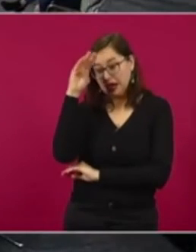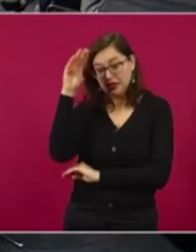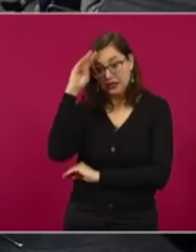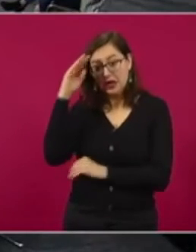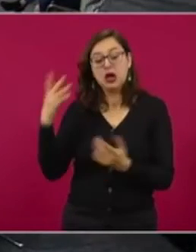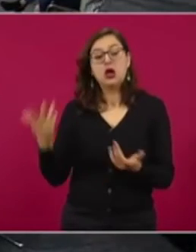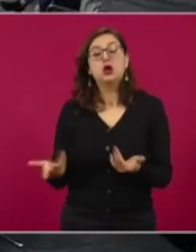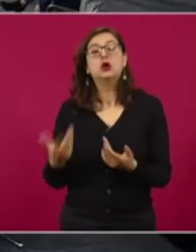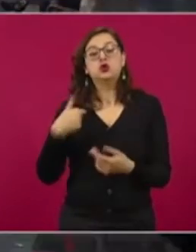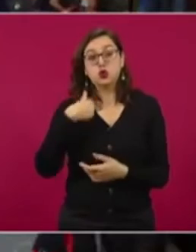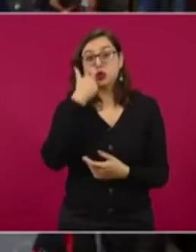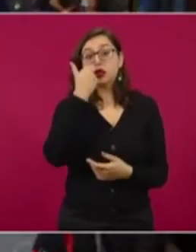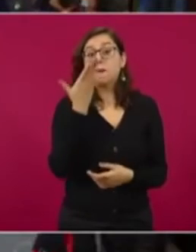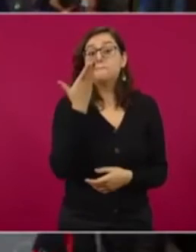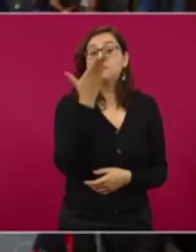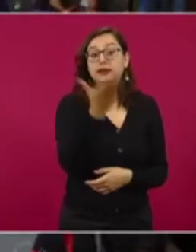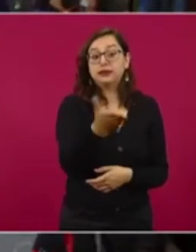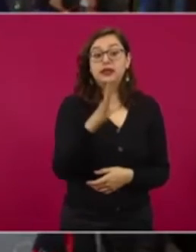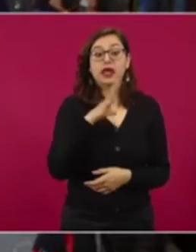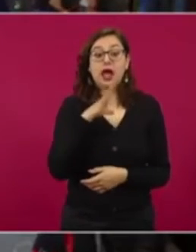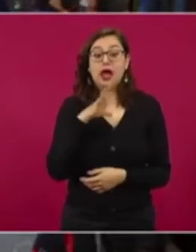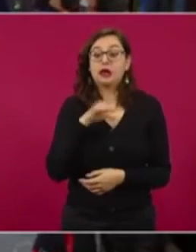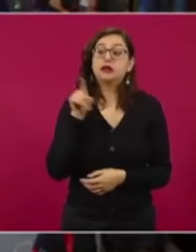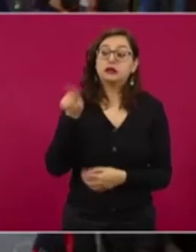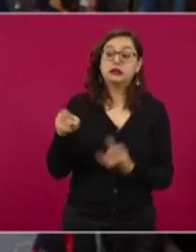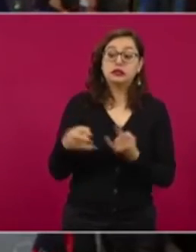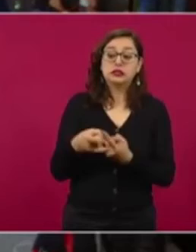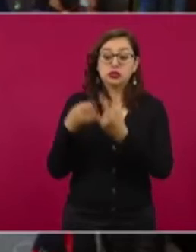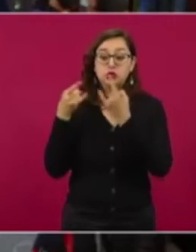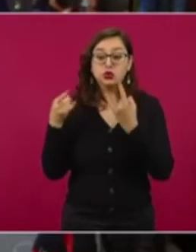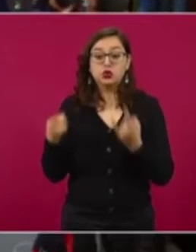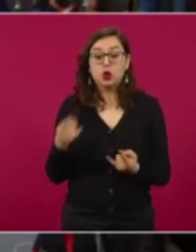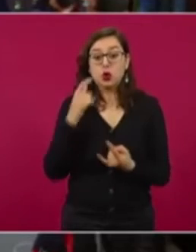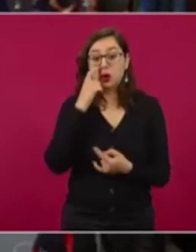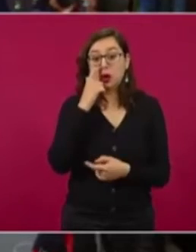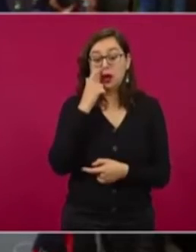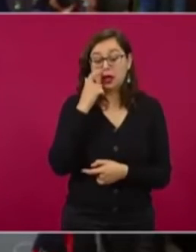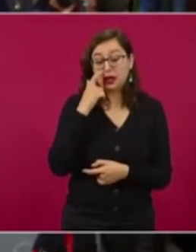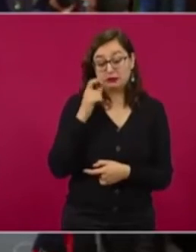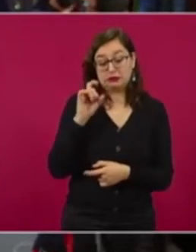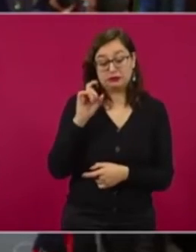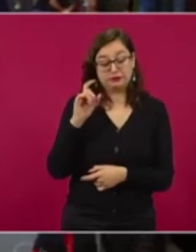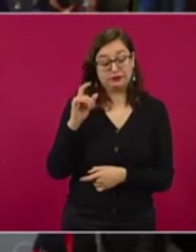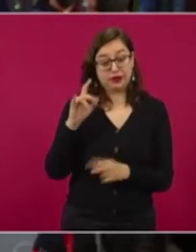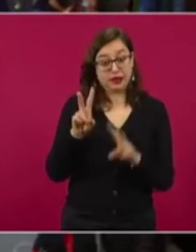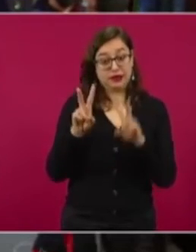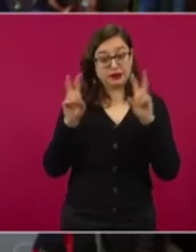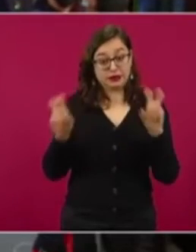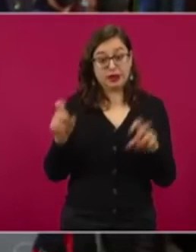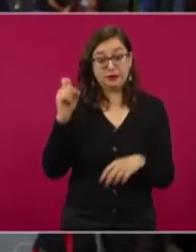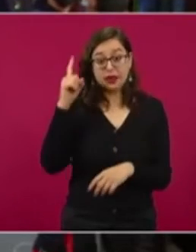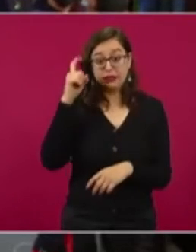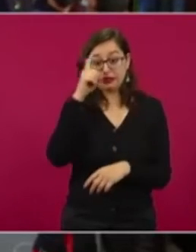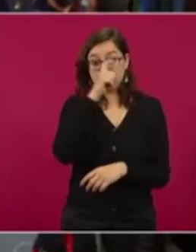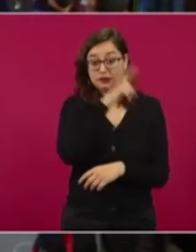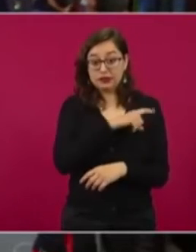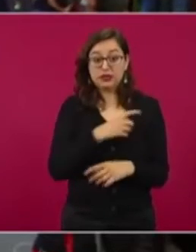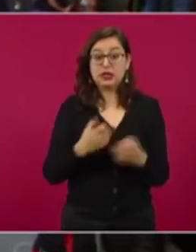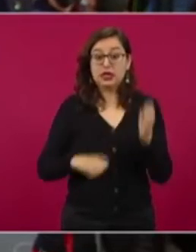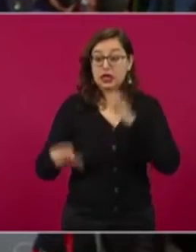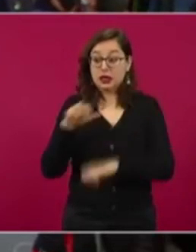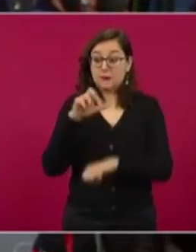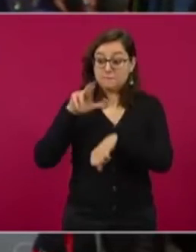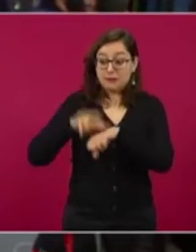que delicado, porque se mete por ahí un embajador, que ahorita no quiero exponer el caso como